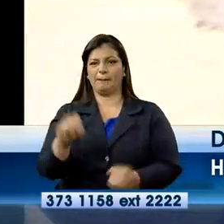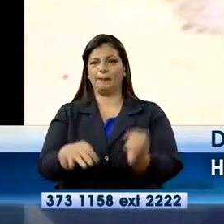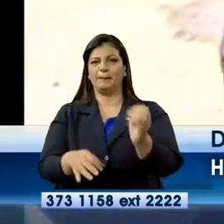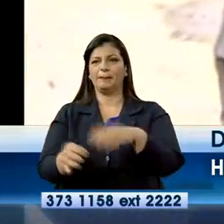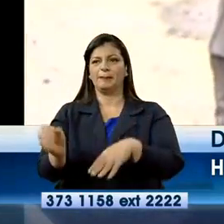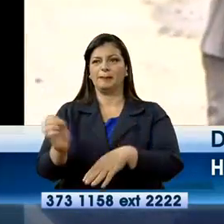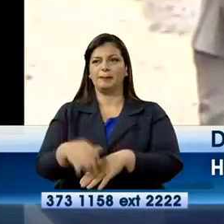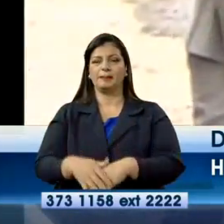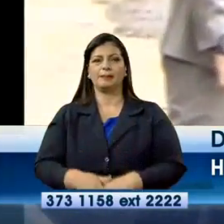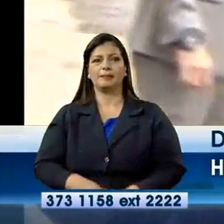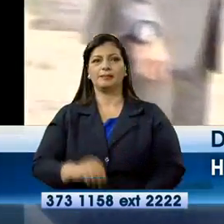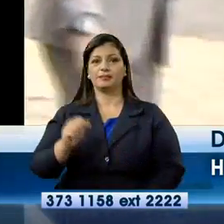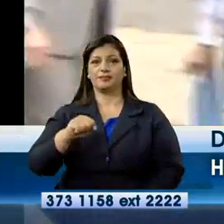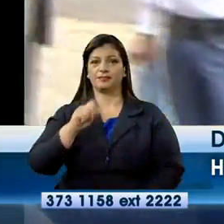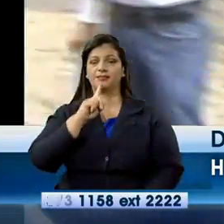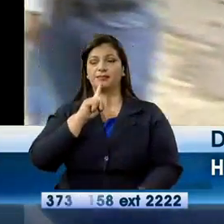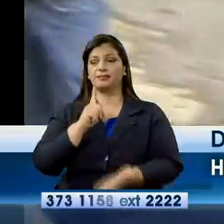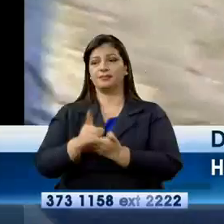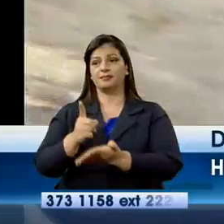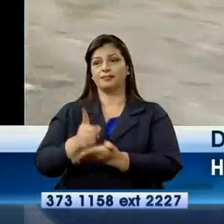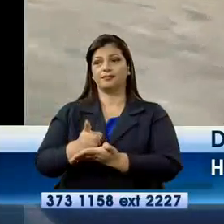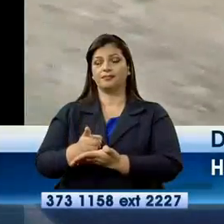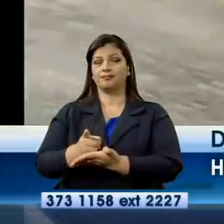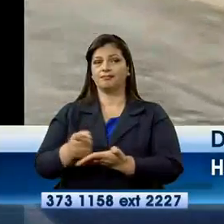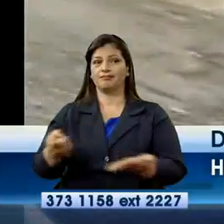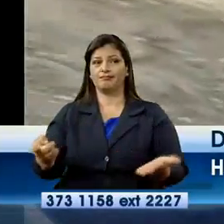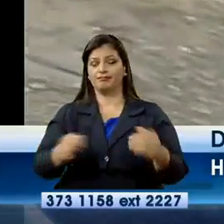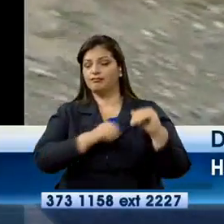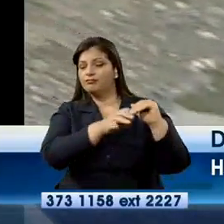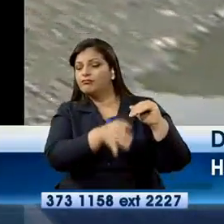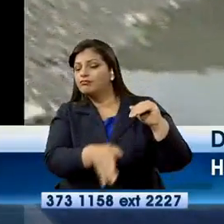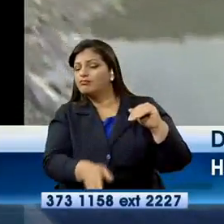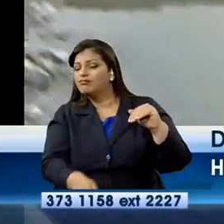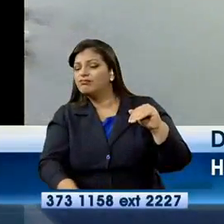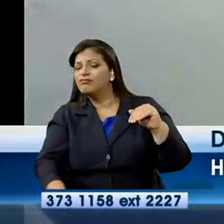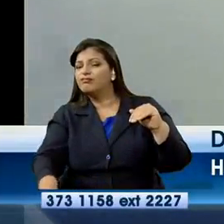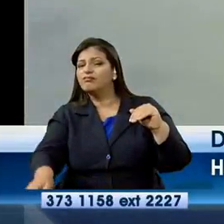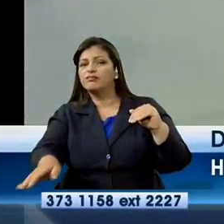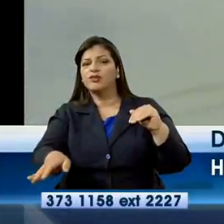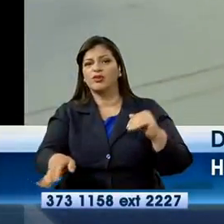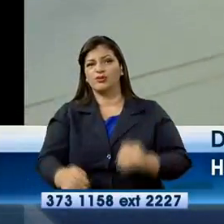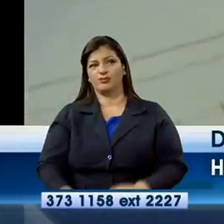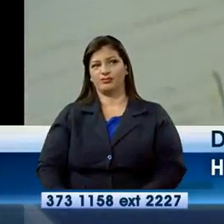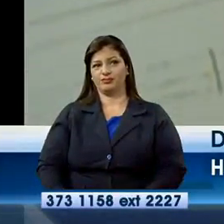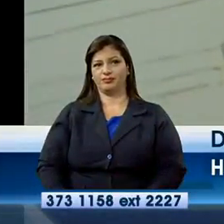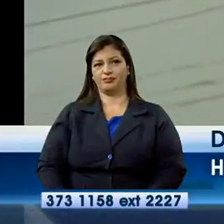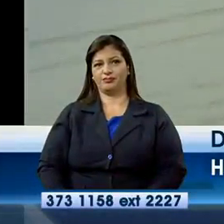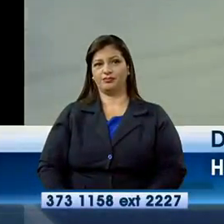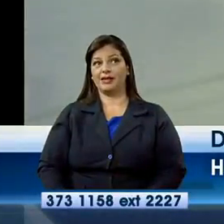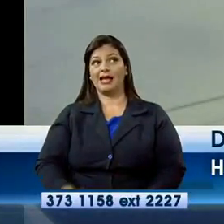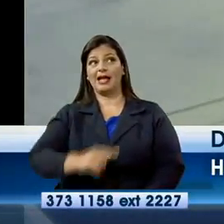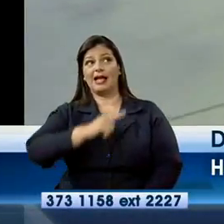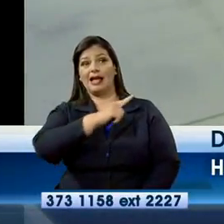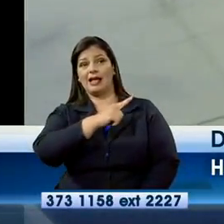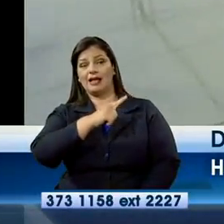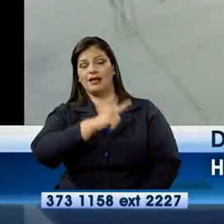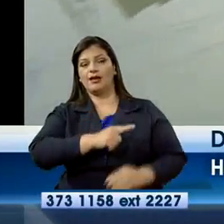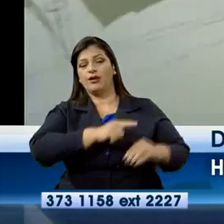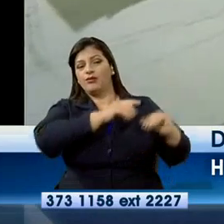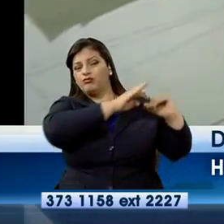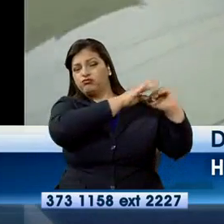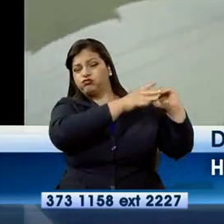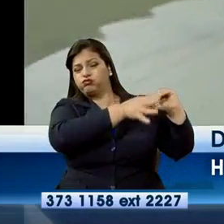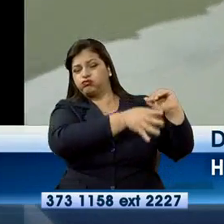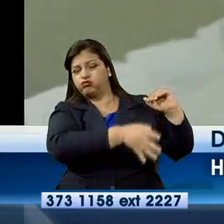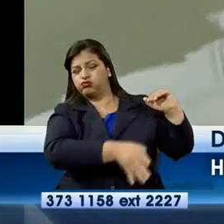Sí, lamentablemente esta es la cuenca baja del sector. Y las aguas, las descargas de la parte alta, vienen